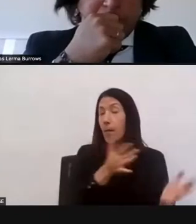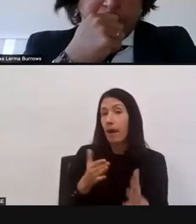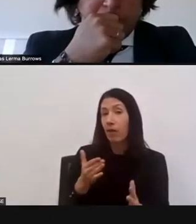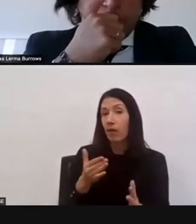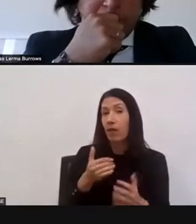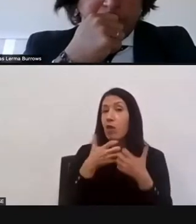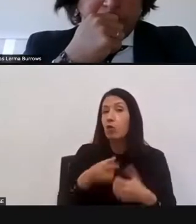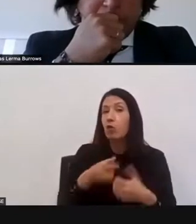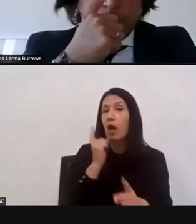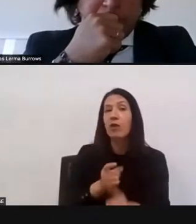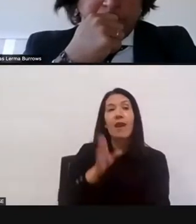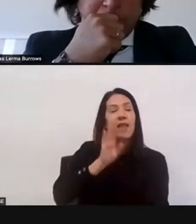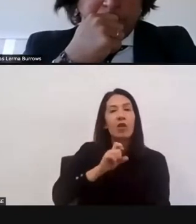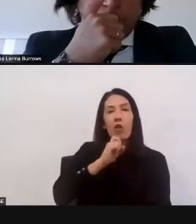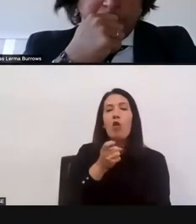delito de odio?